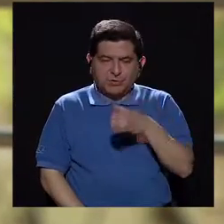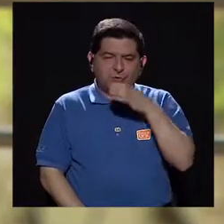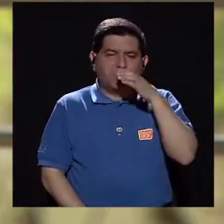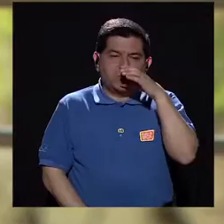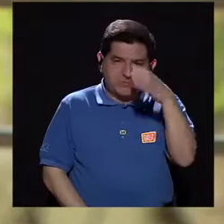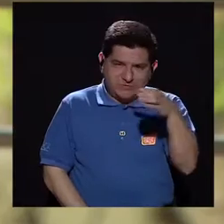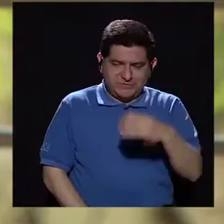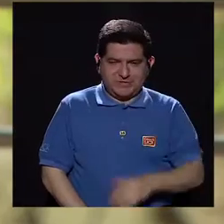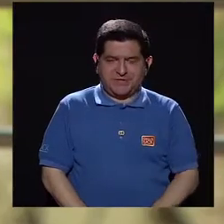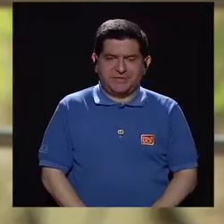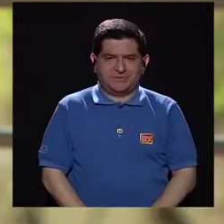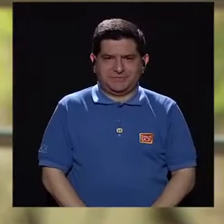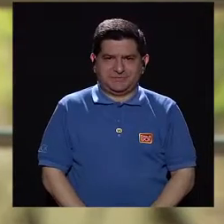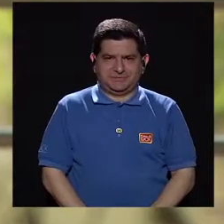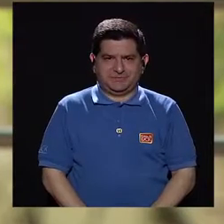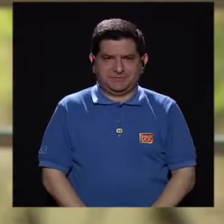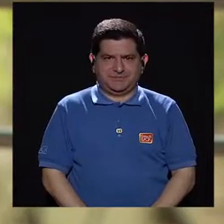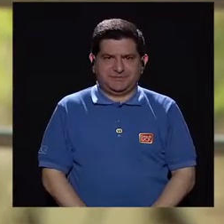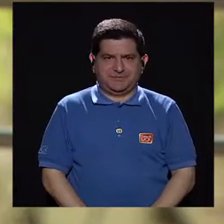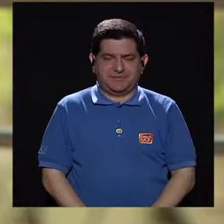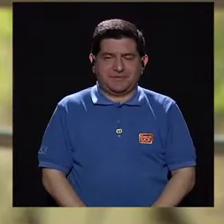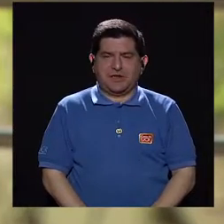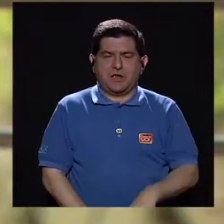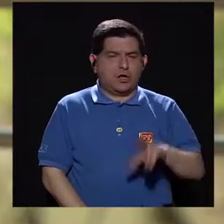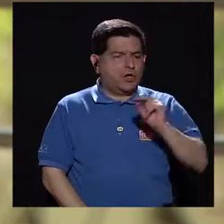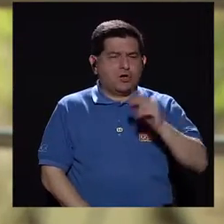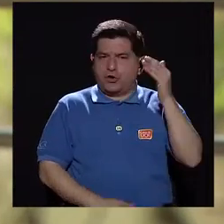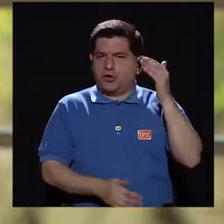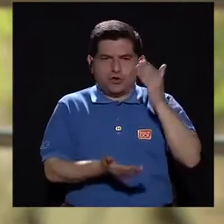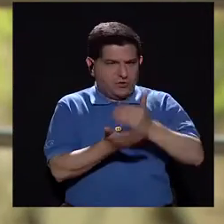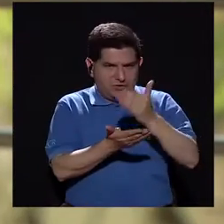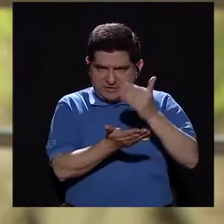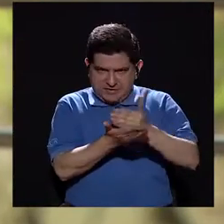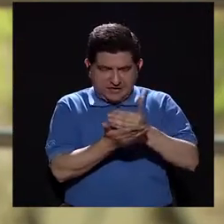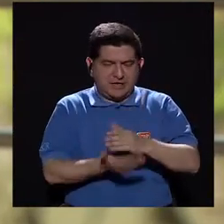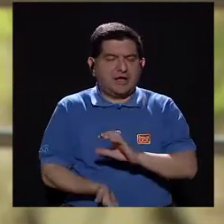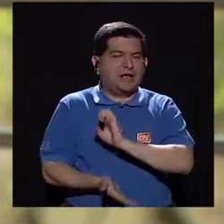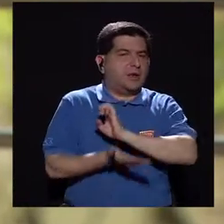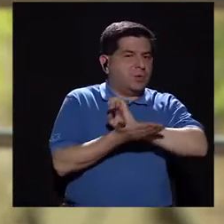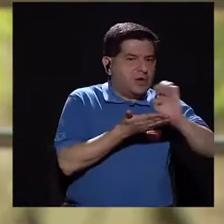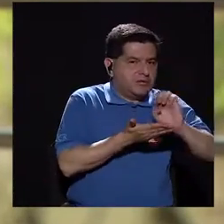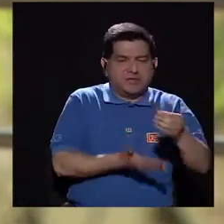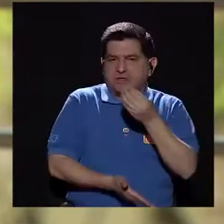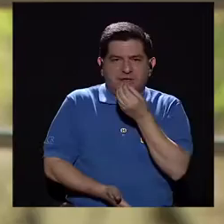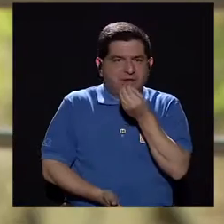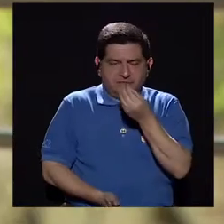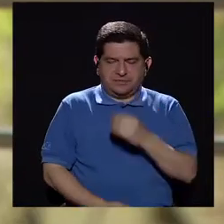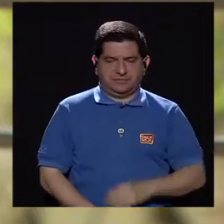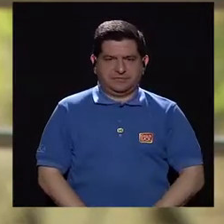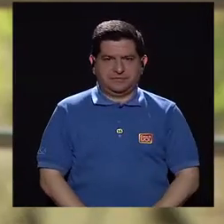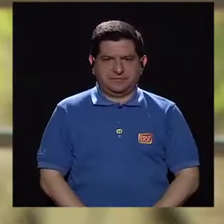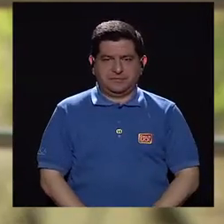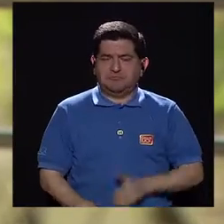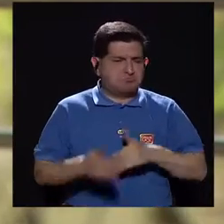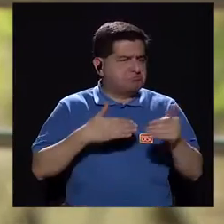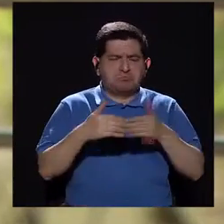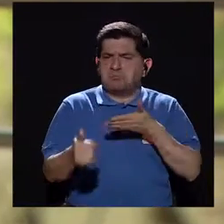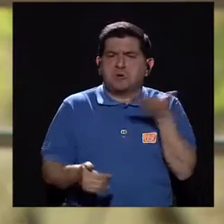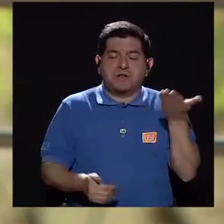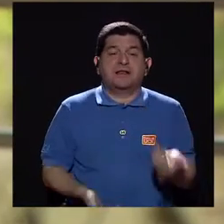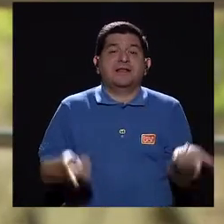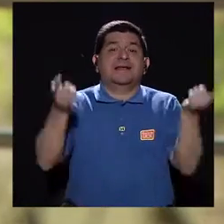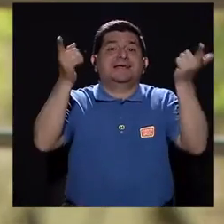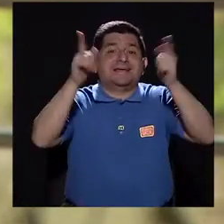tanto, la recomendación es no suprima o no evite comer, ¿verdad? Cualquier